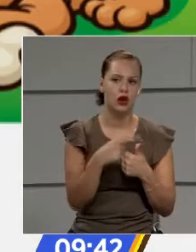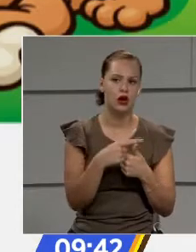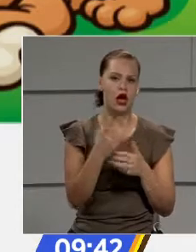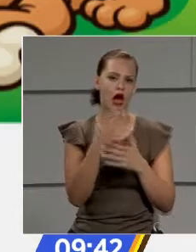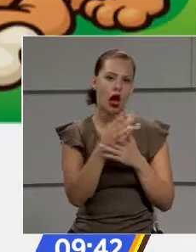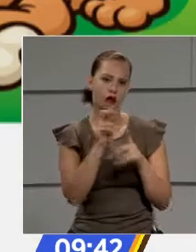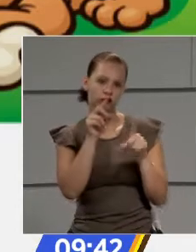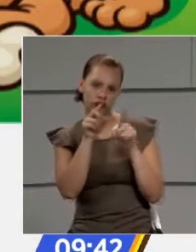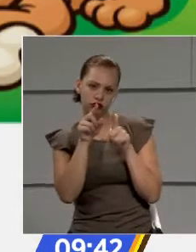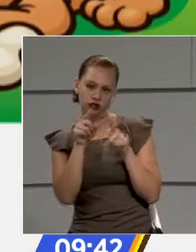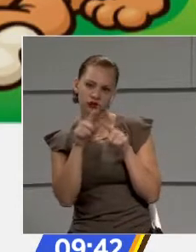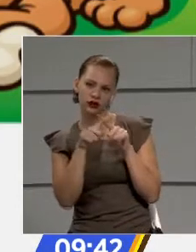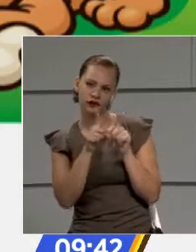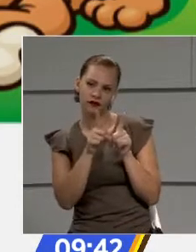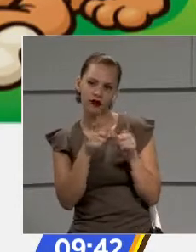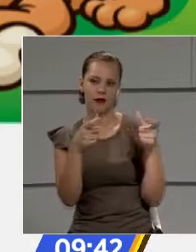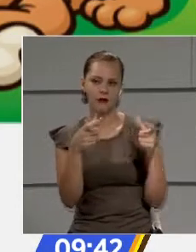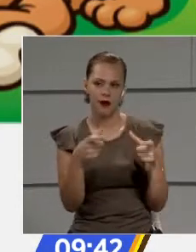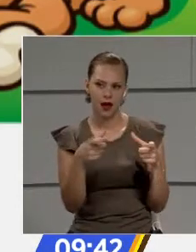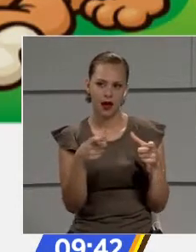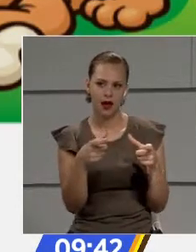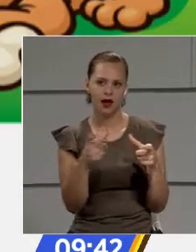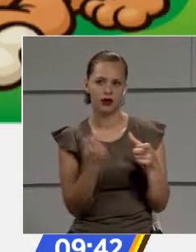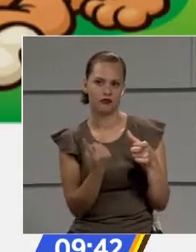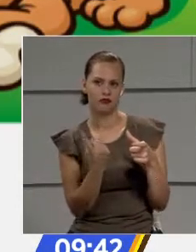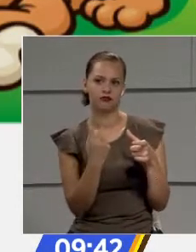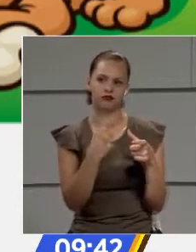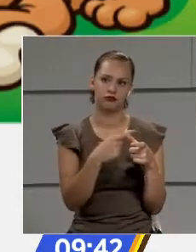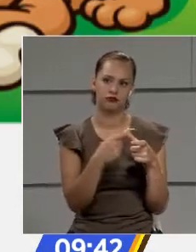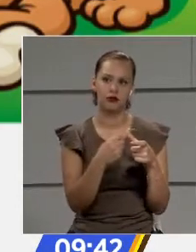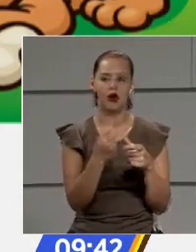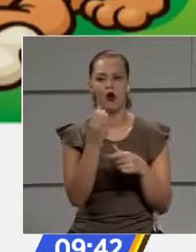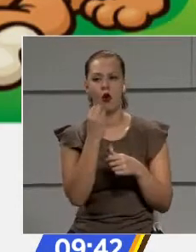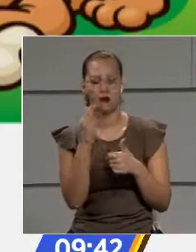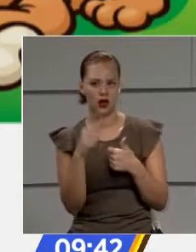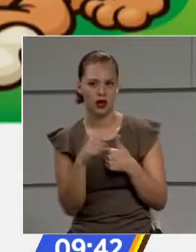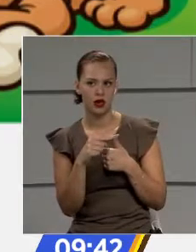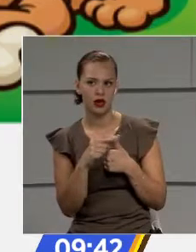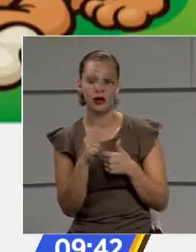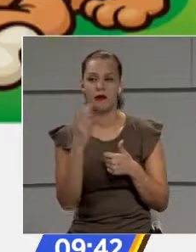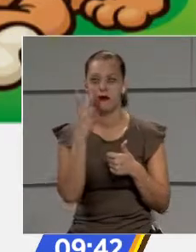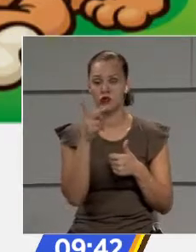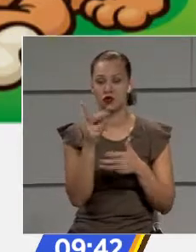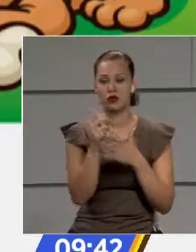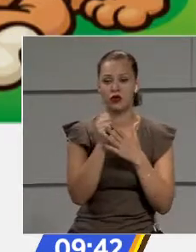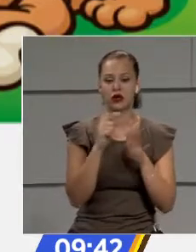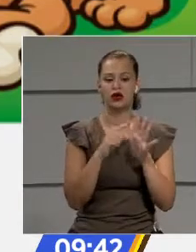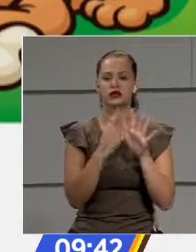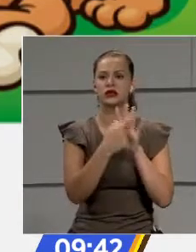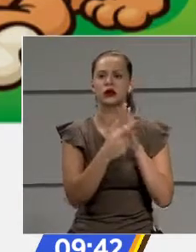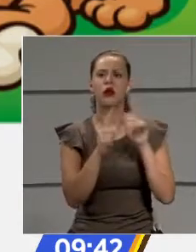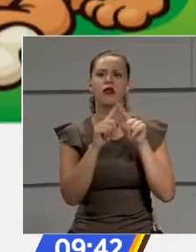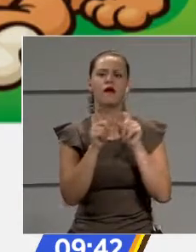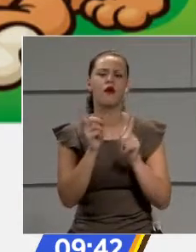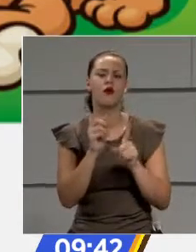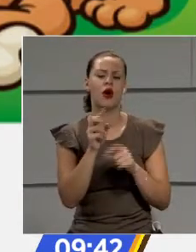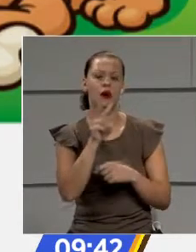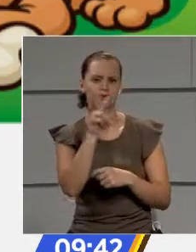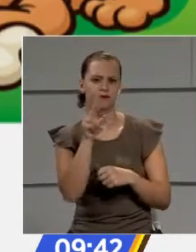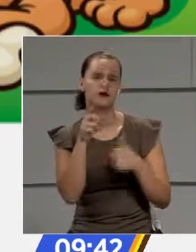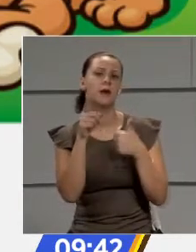detalles ahí que vemos, ¿verdad? En el plato, atrás de comida. Vamos a ver, Carlos, si usted me ayuda a encontrar esas 5 diferencias. Ok,